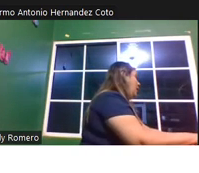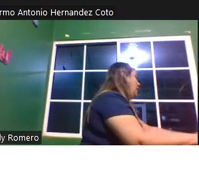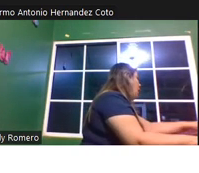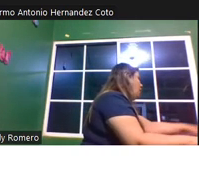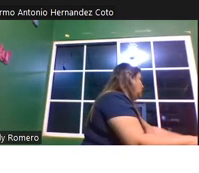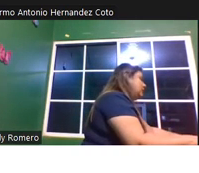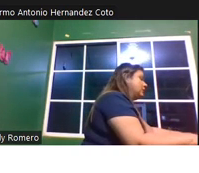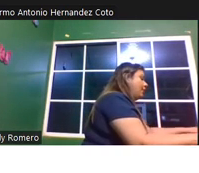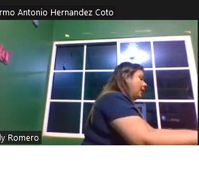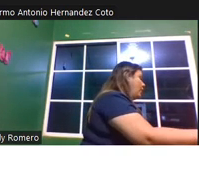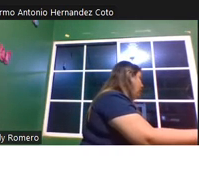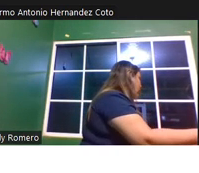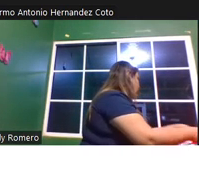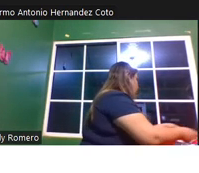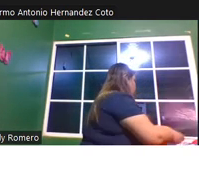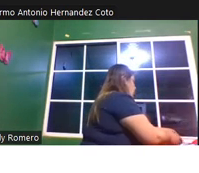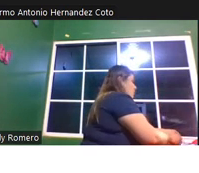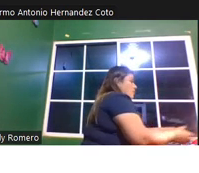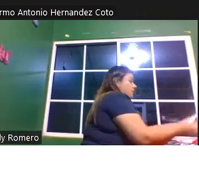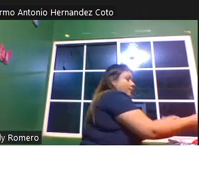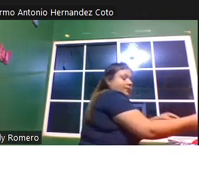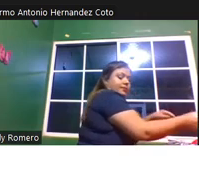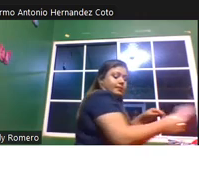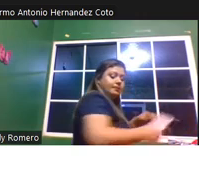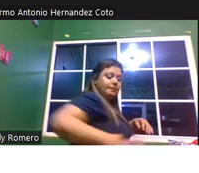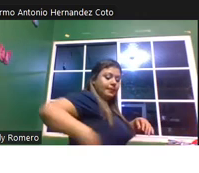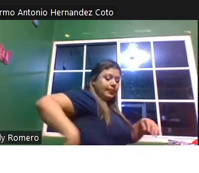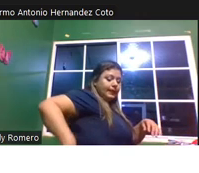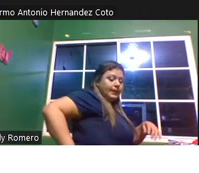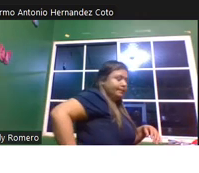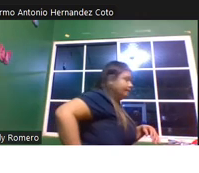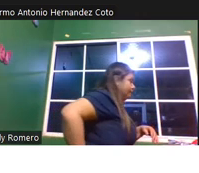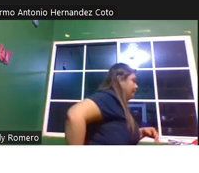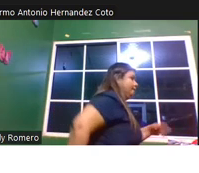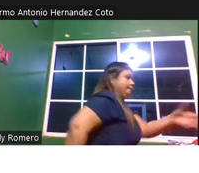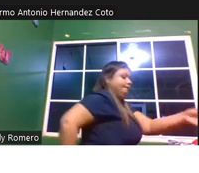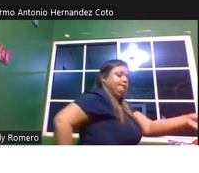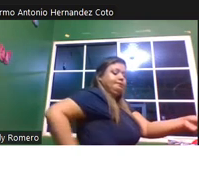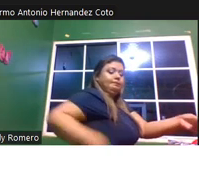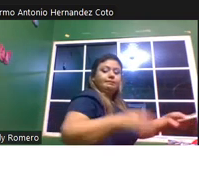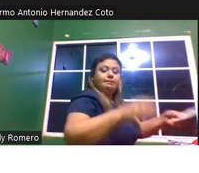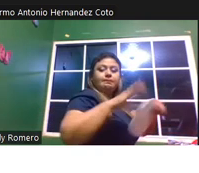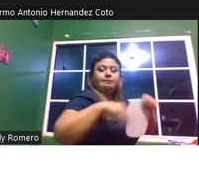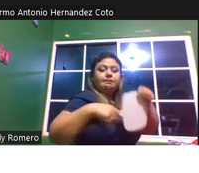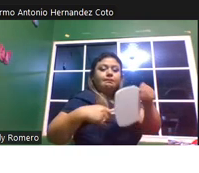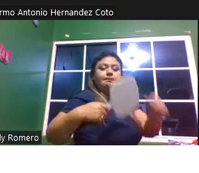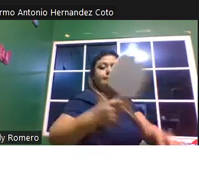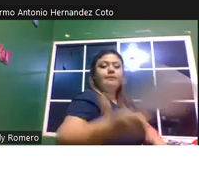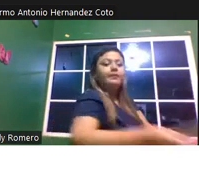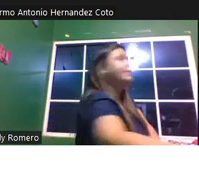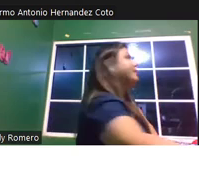este. Por ejemplo, lo que usted dice es claramente establecido de tomar en